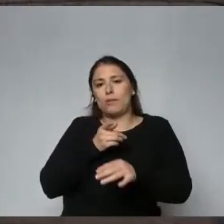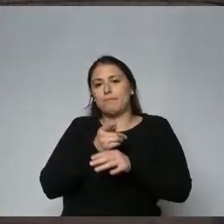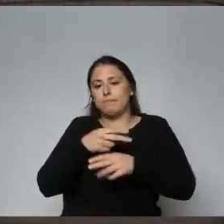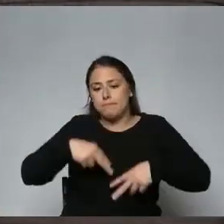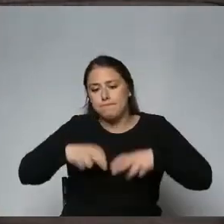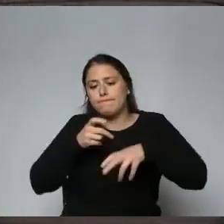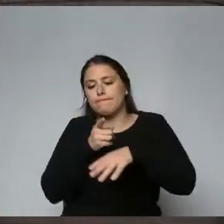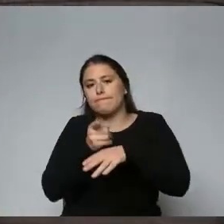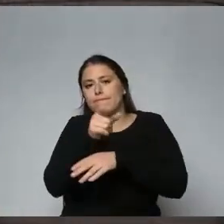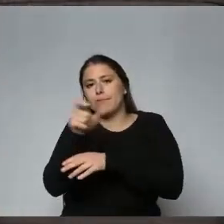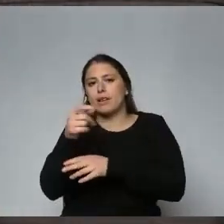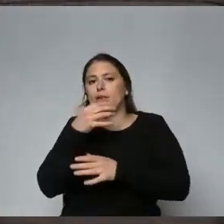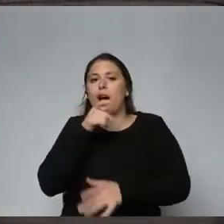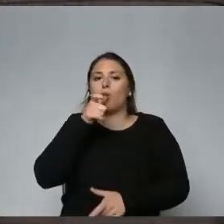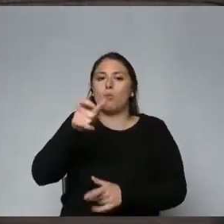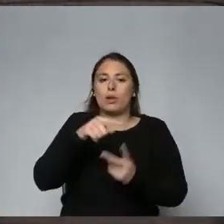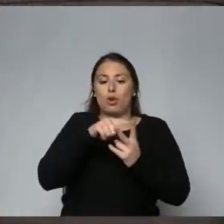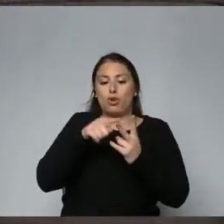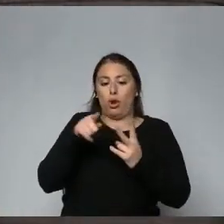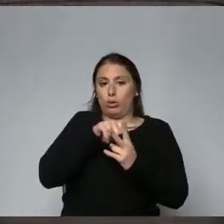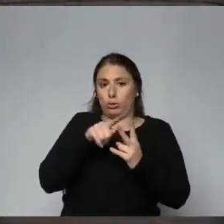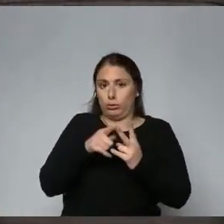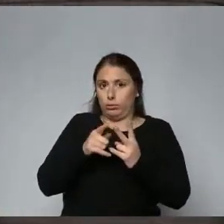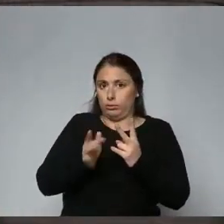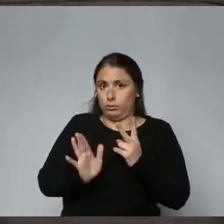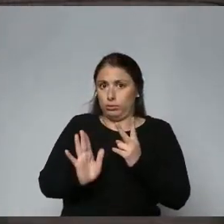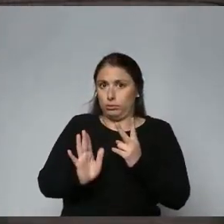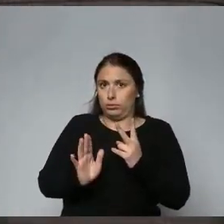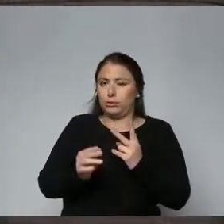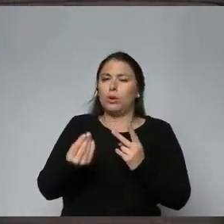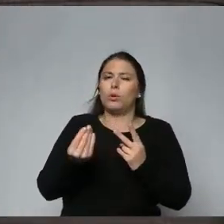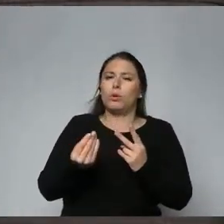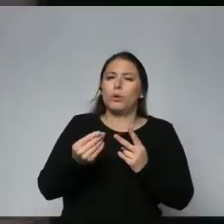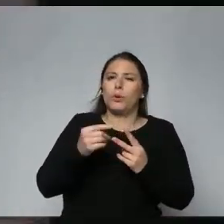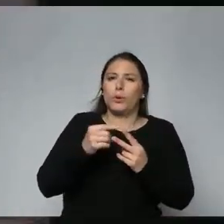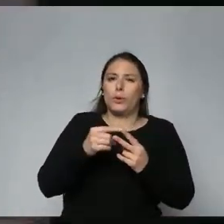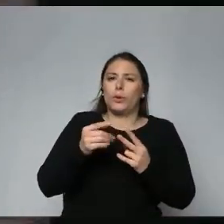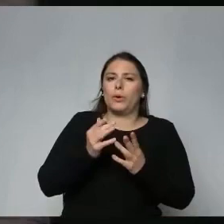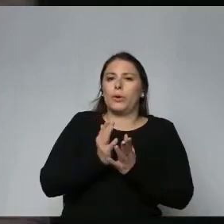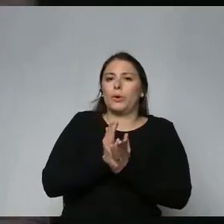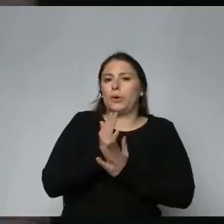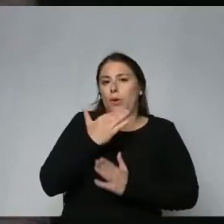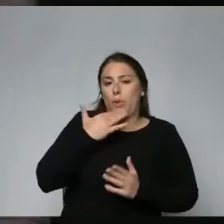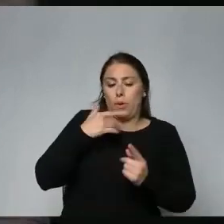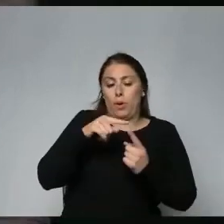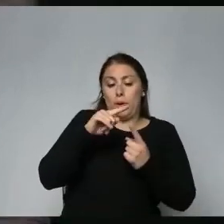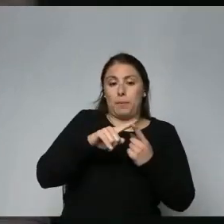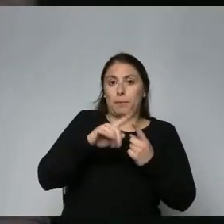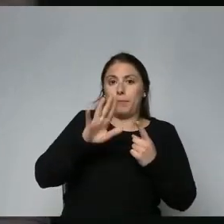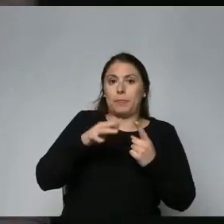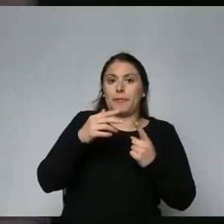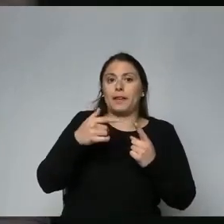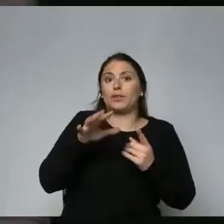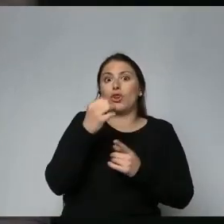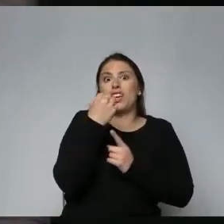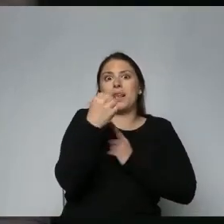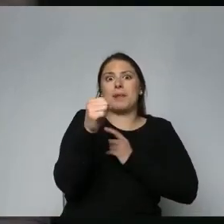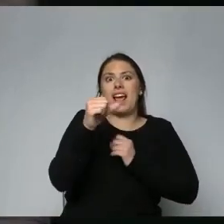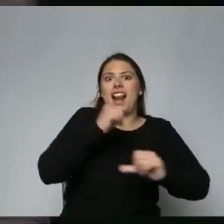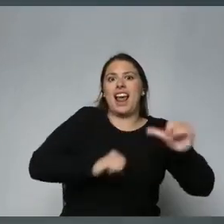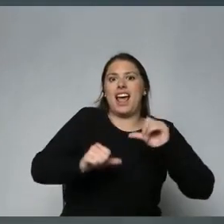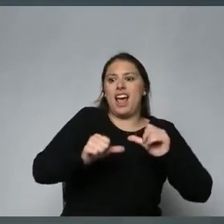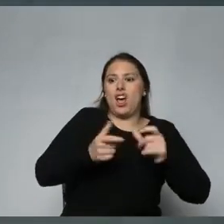siempre usaba los dos argumentos. Por las dudas. Sí. El argumento que son crímenes de lesa humanidad y